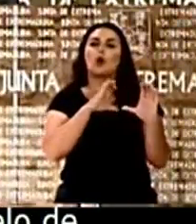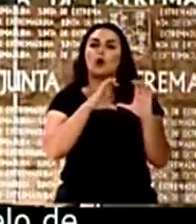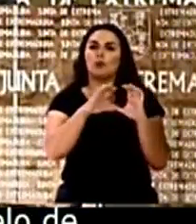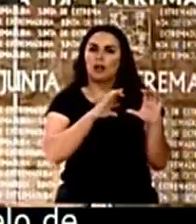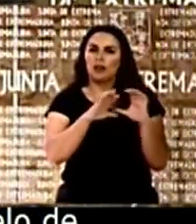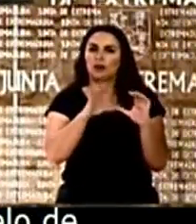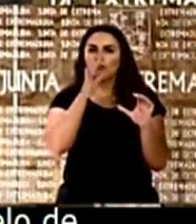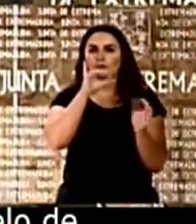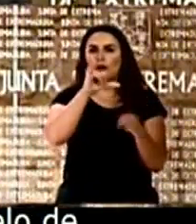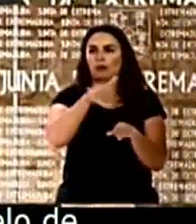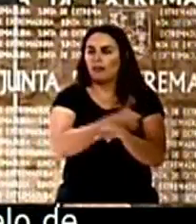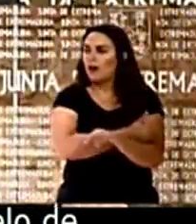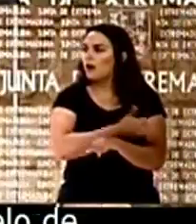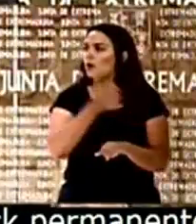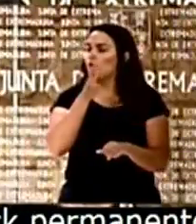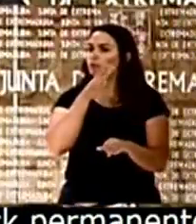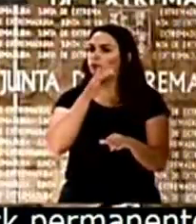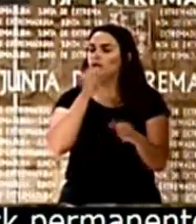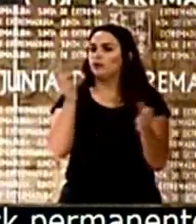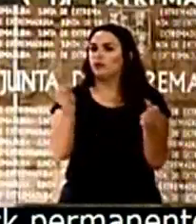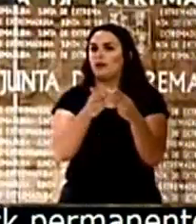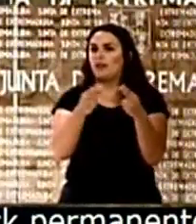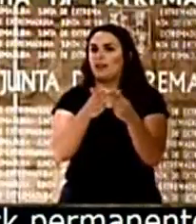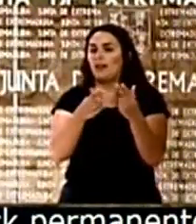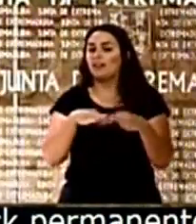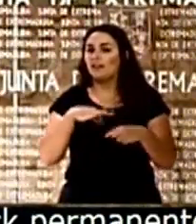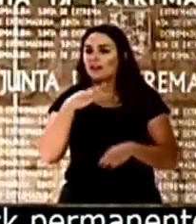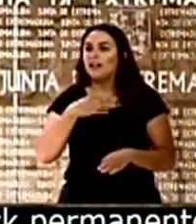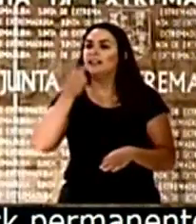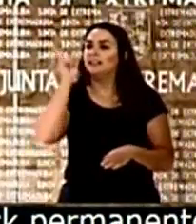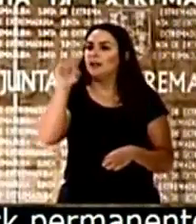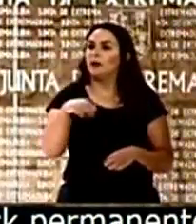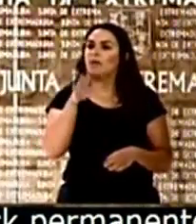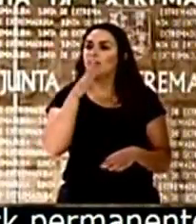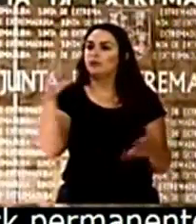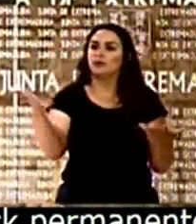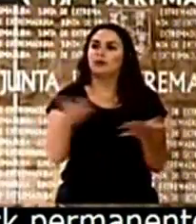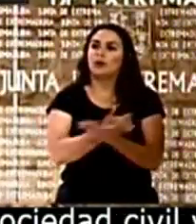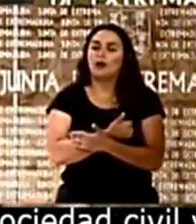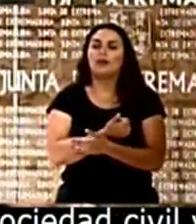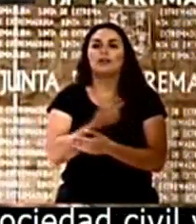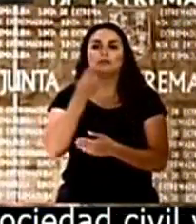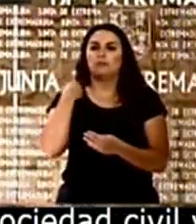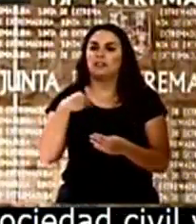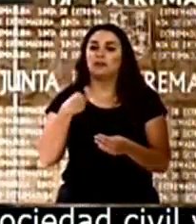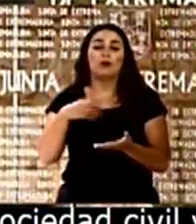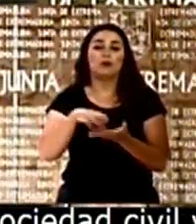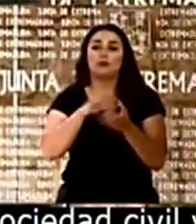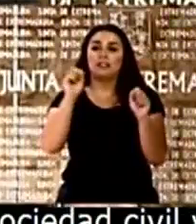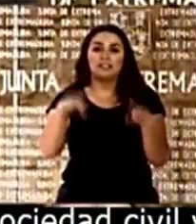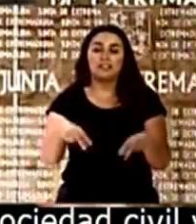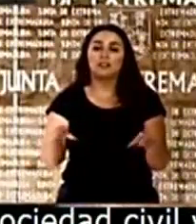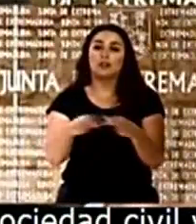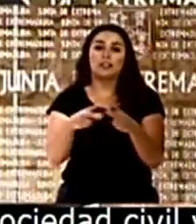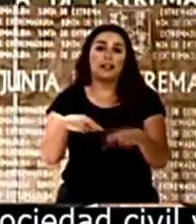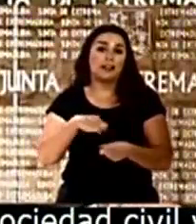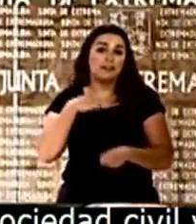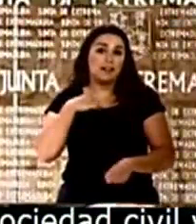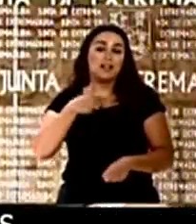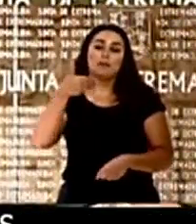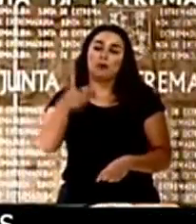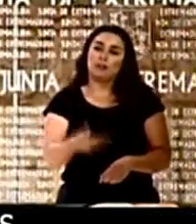los ciudadanos, con la propia sociedad civil y de obtención de información por parte de los mismos. Sin duda ninguna, la sociedad civil tiene